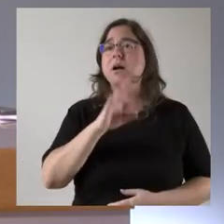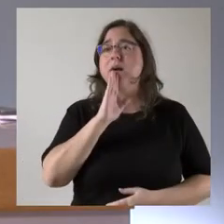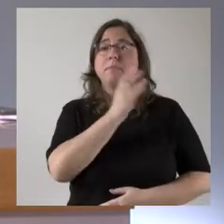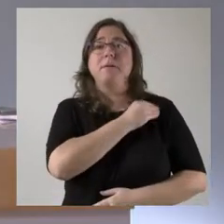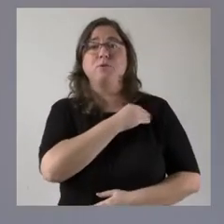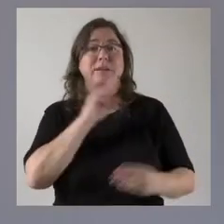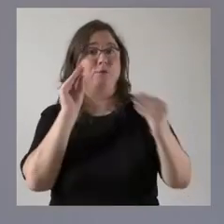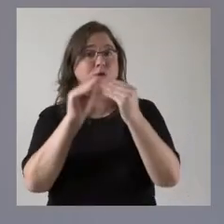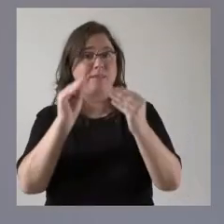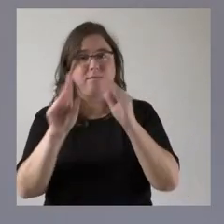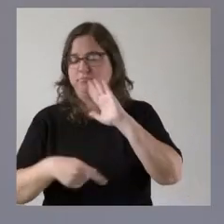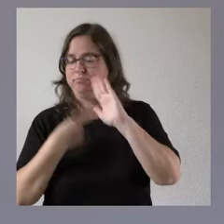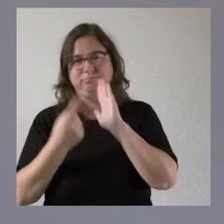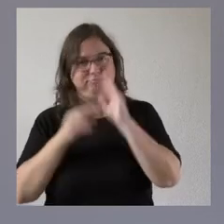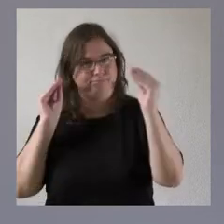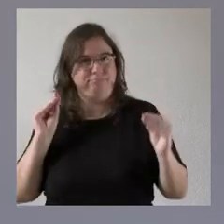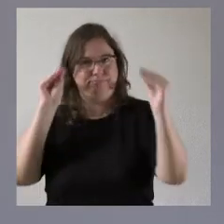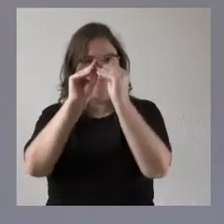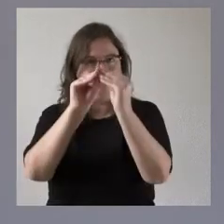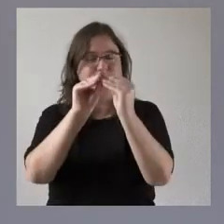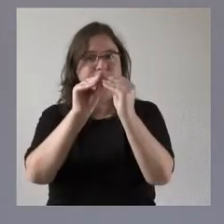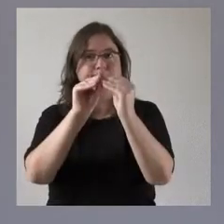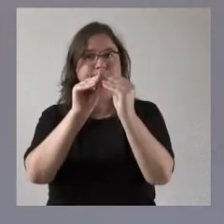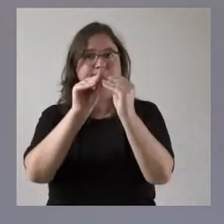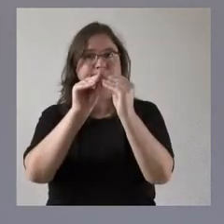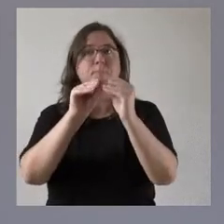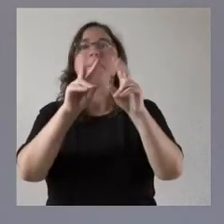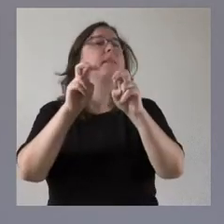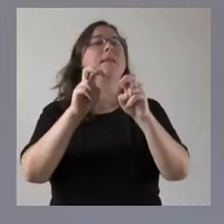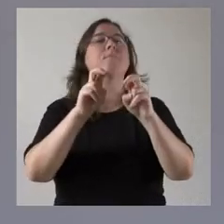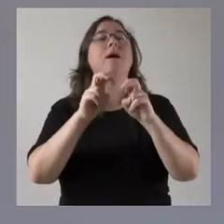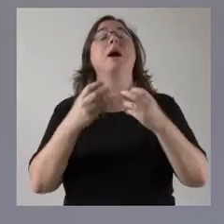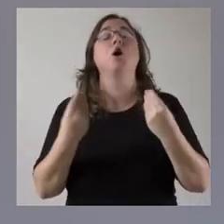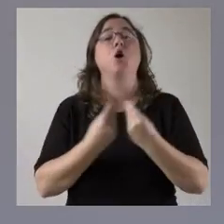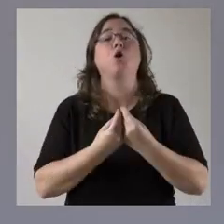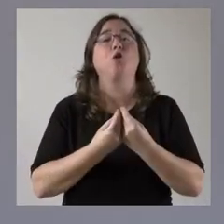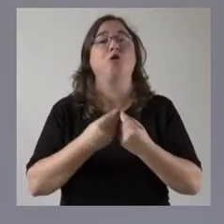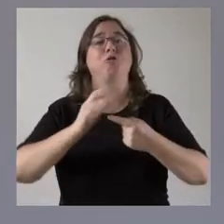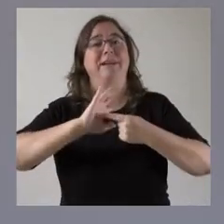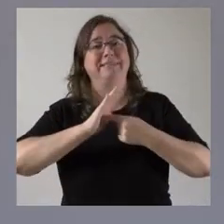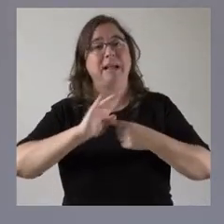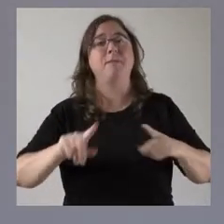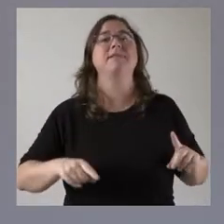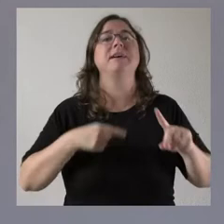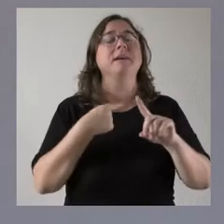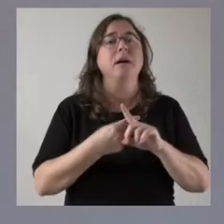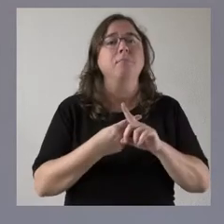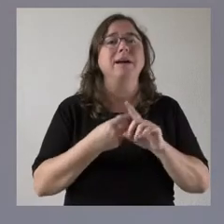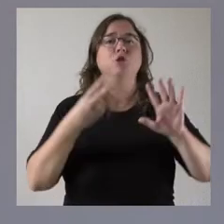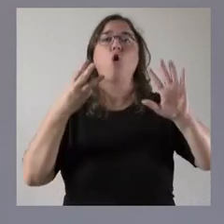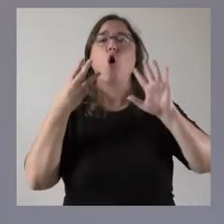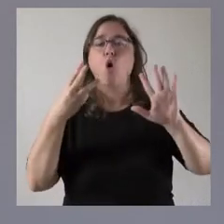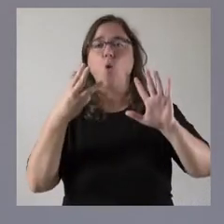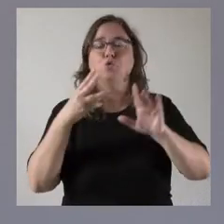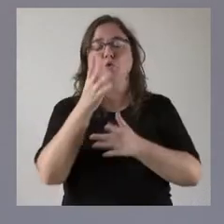una coincidencia plena no solo con la comunidad de Castilla la Mancha sino en el contexto de las ocho comunidades autónomas que